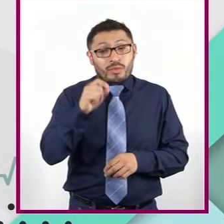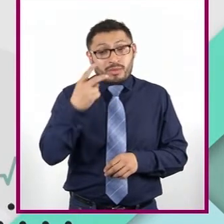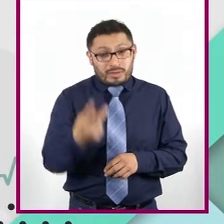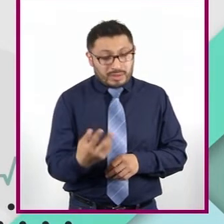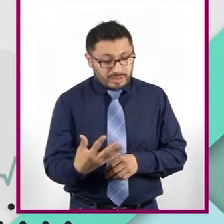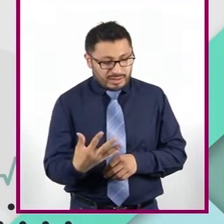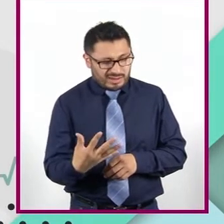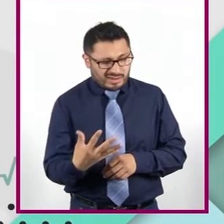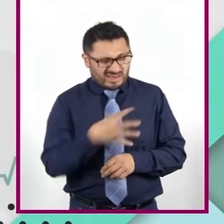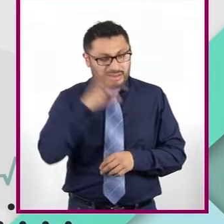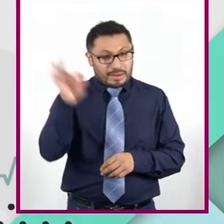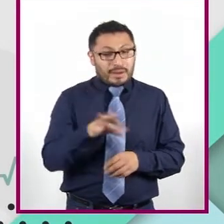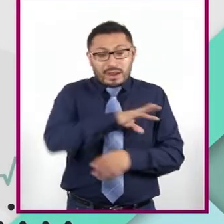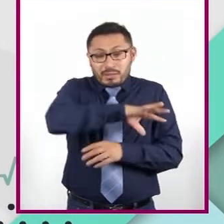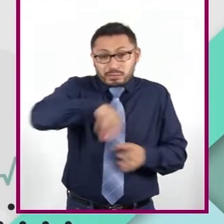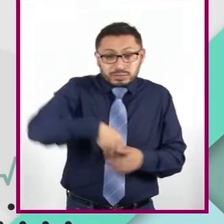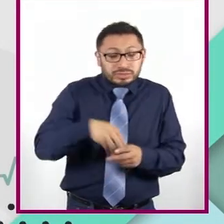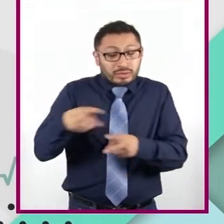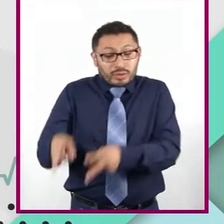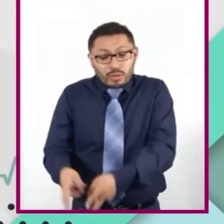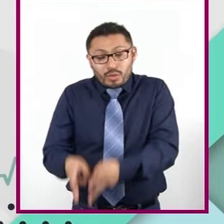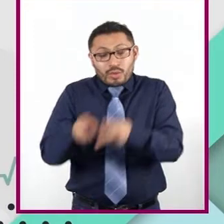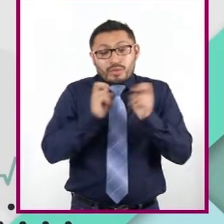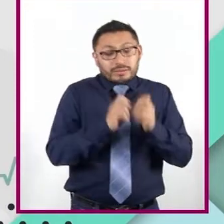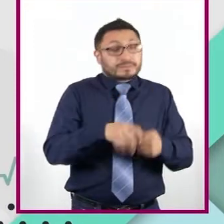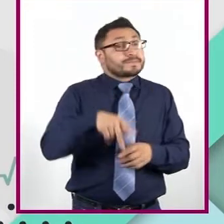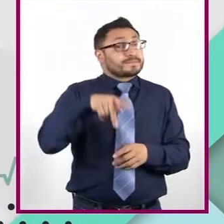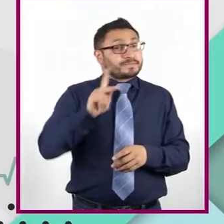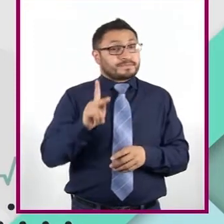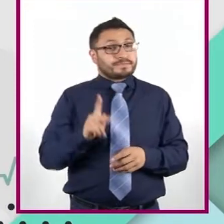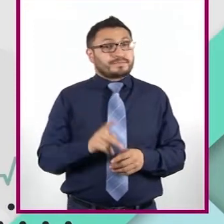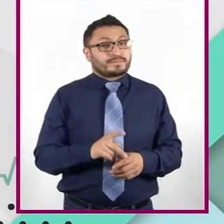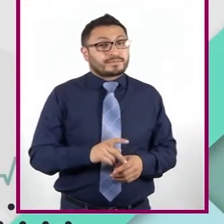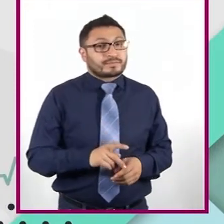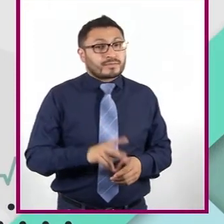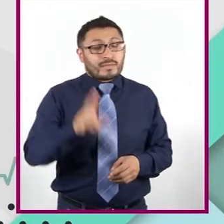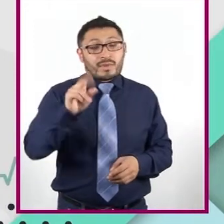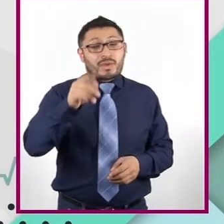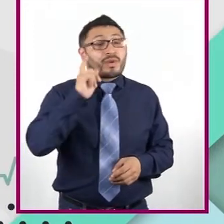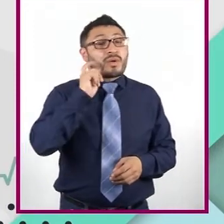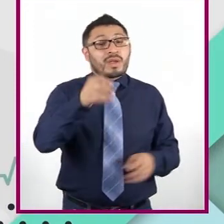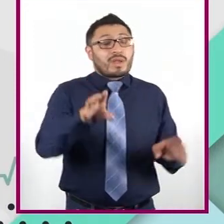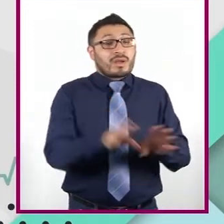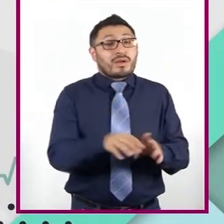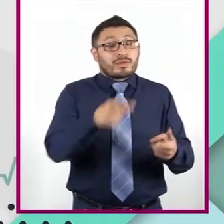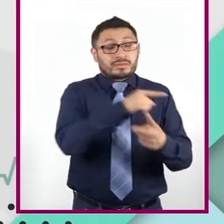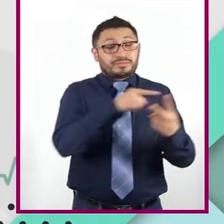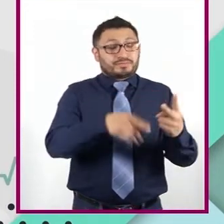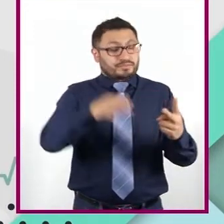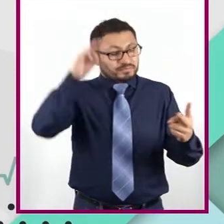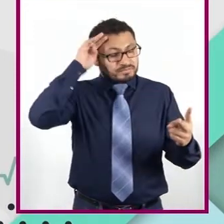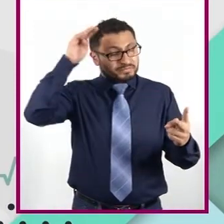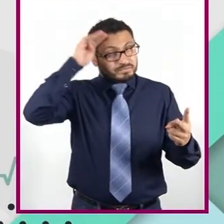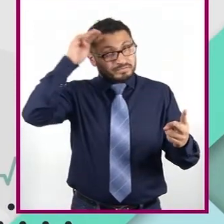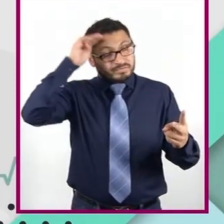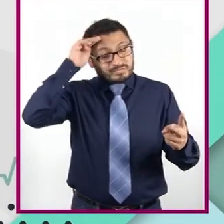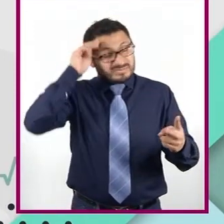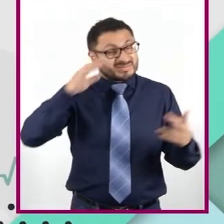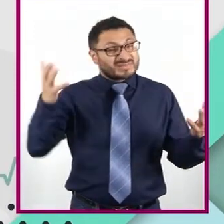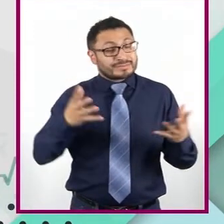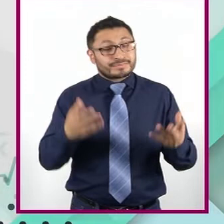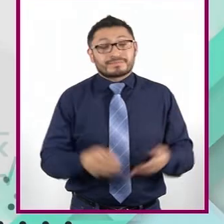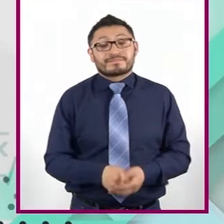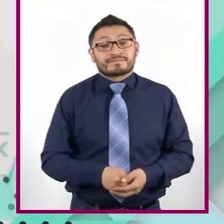21.25% del total de las sustracciones. Sin embargo, no era lo que Eugenia y Felipe pensaban que iba a